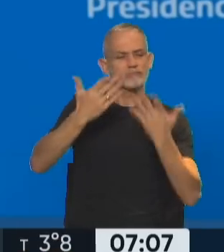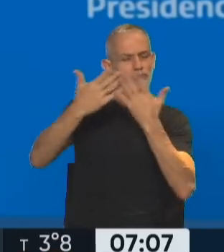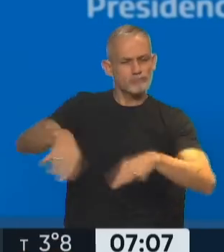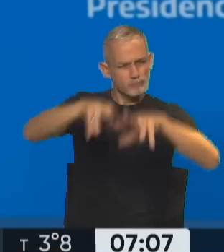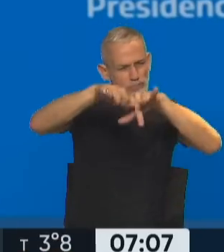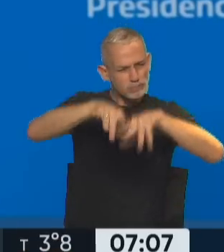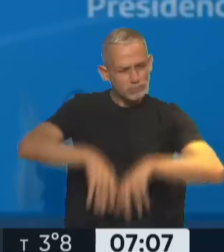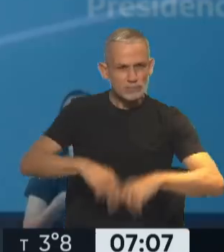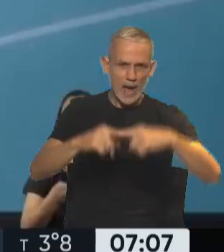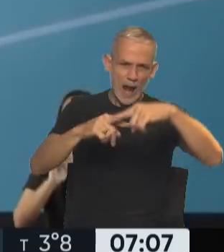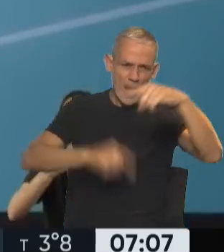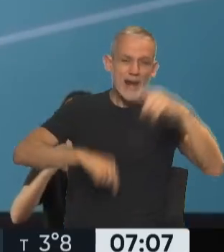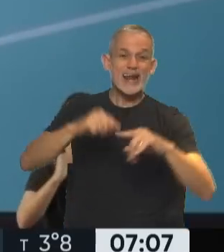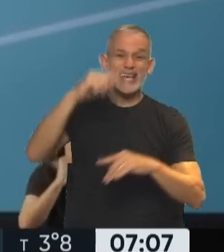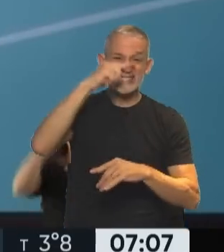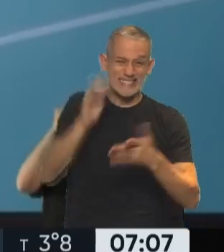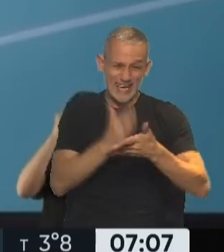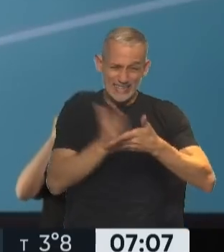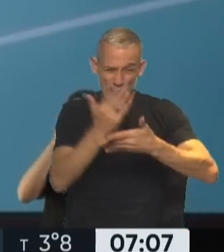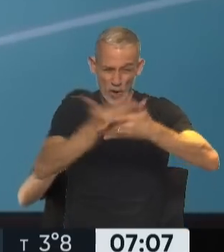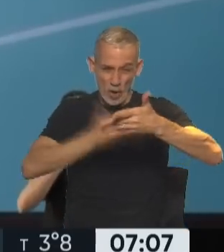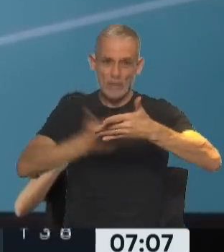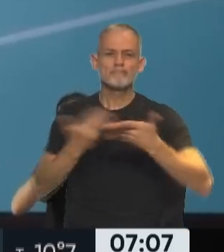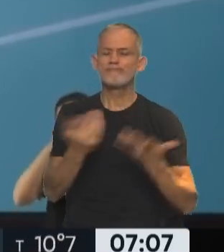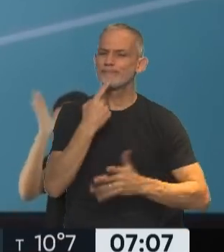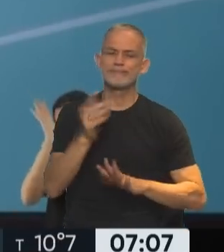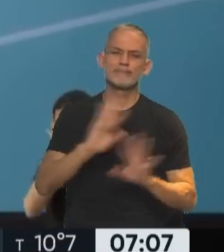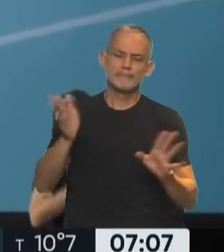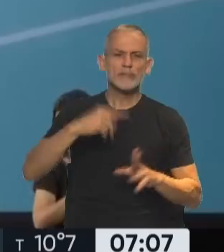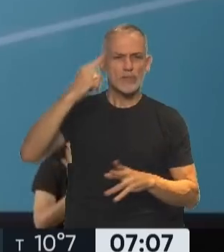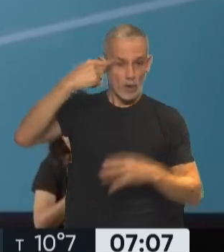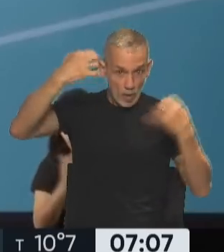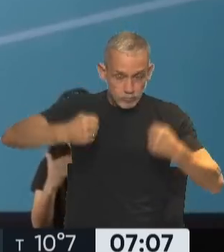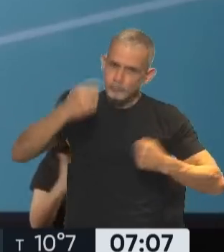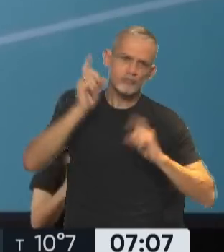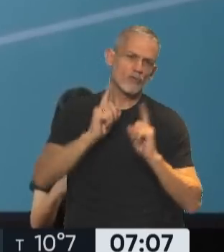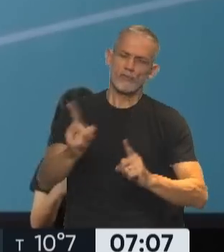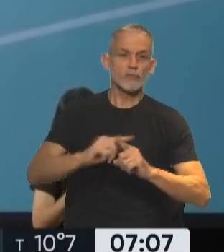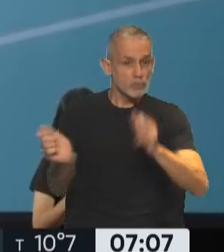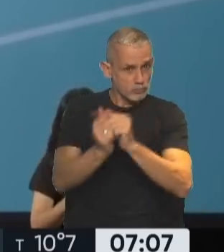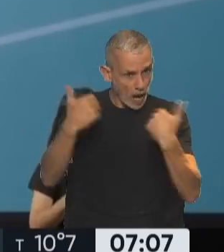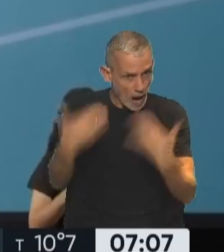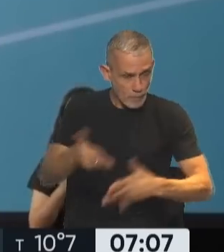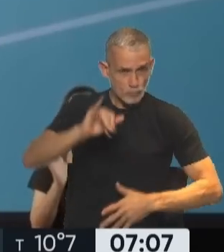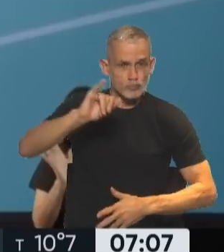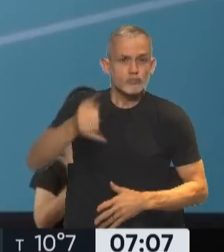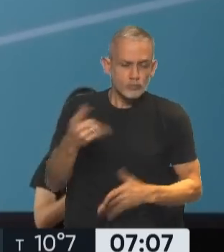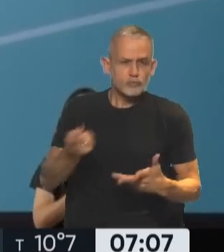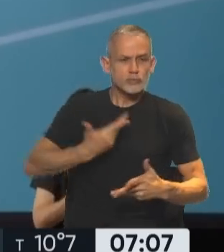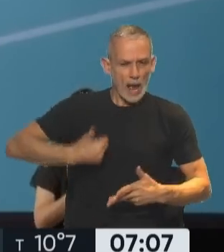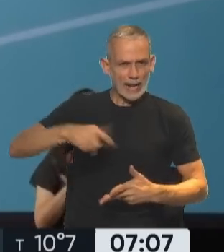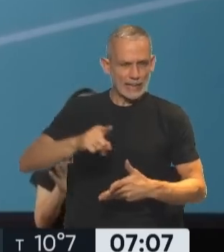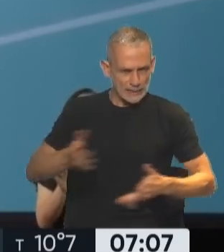con una extensa carta de 7 carillas, señalando entre otras cosas que mantenía sus convicciones, que iba a seguir acompañando al